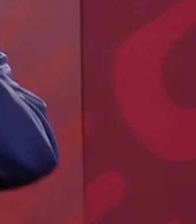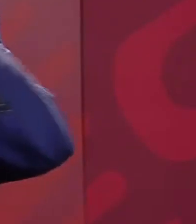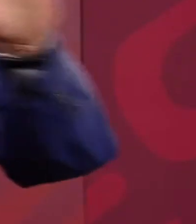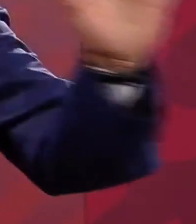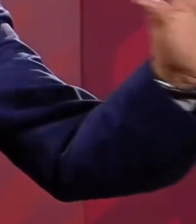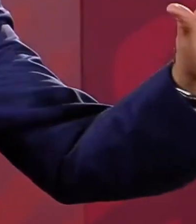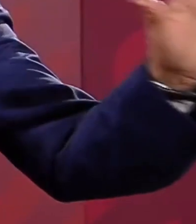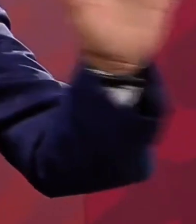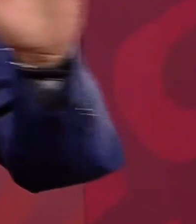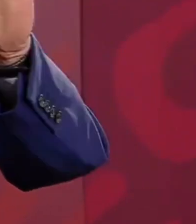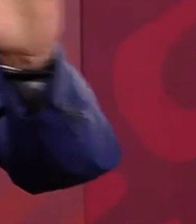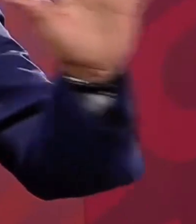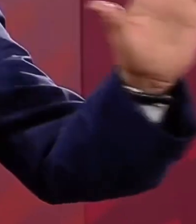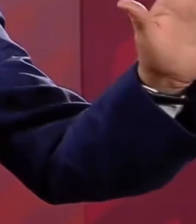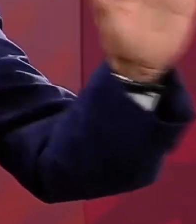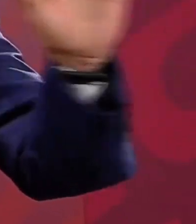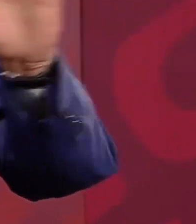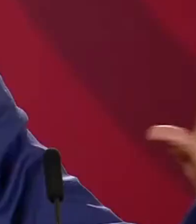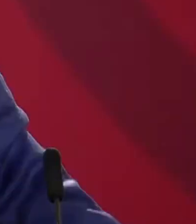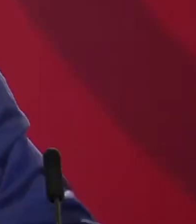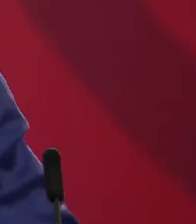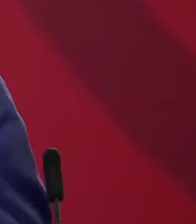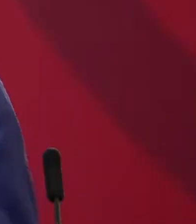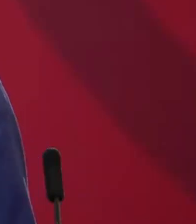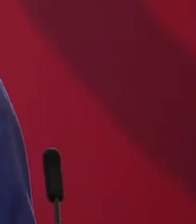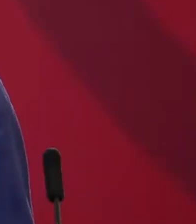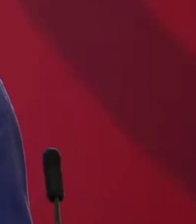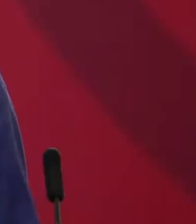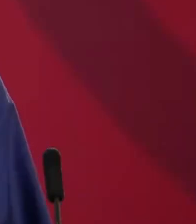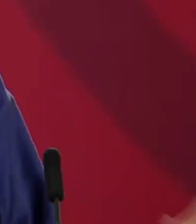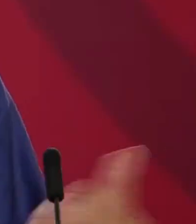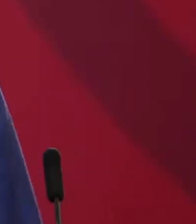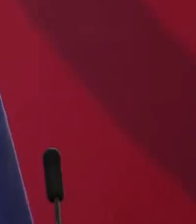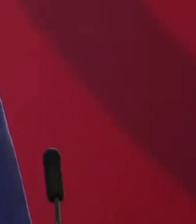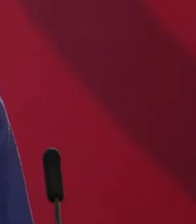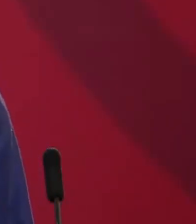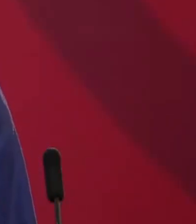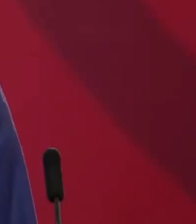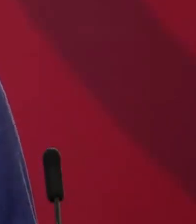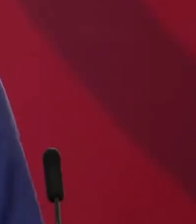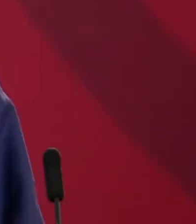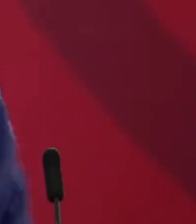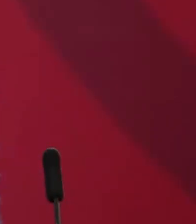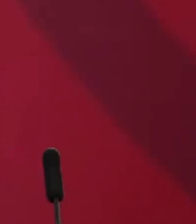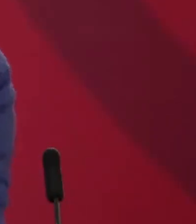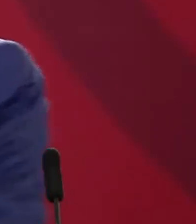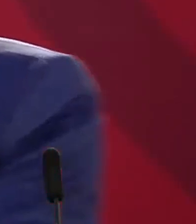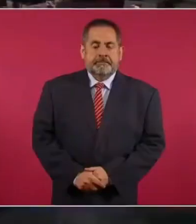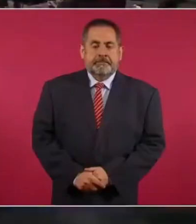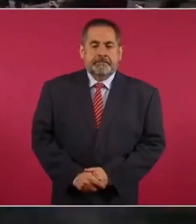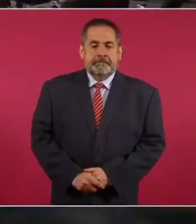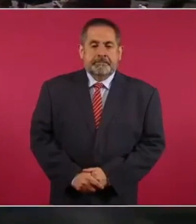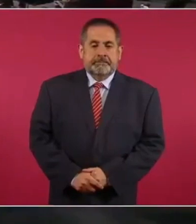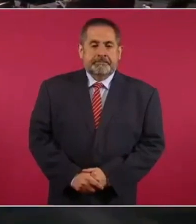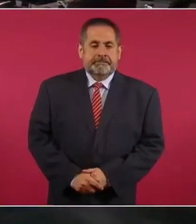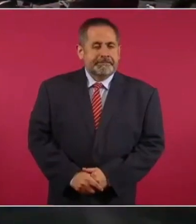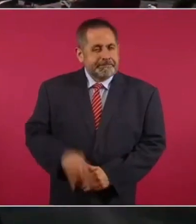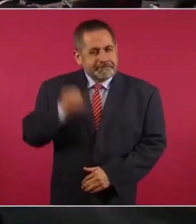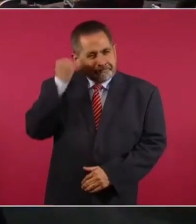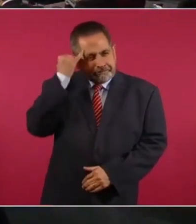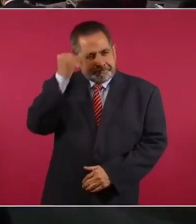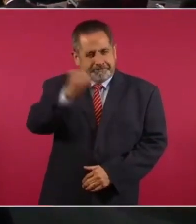Pero al mismo tiempo, pues eso ayuda. Imagínense que hackean